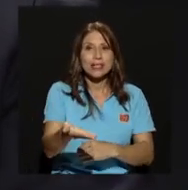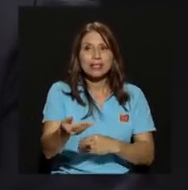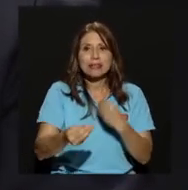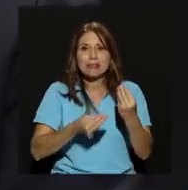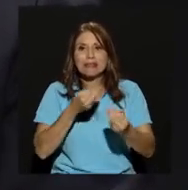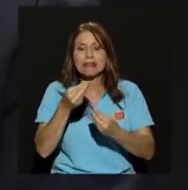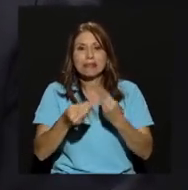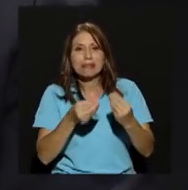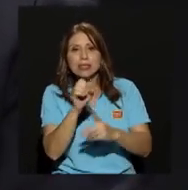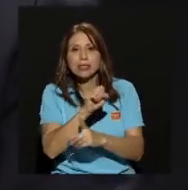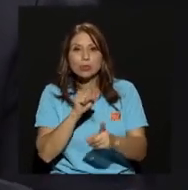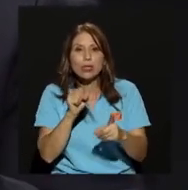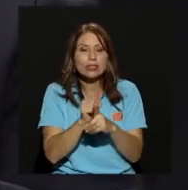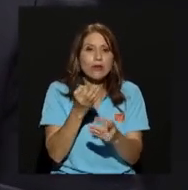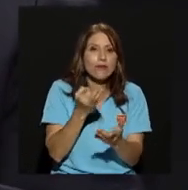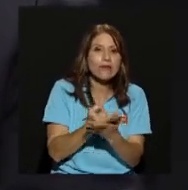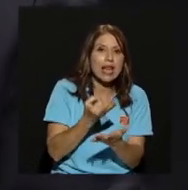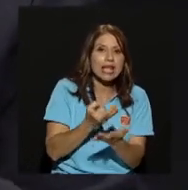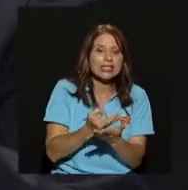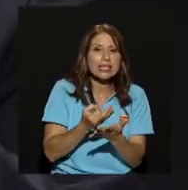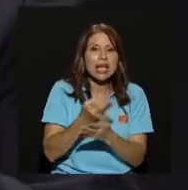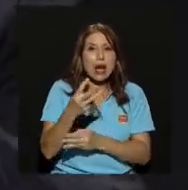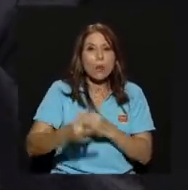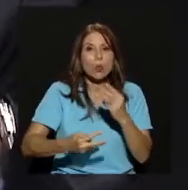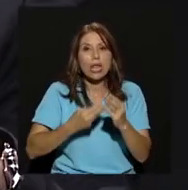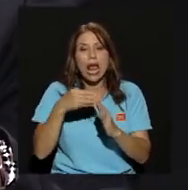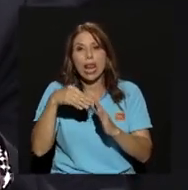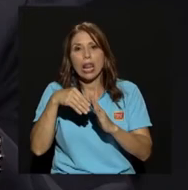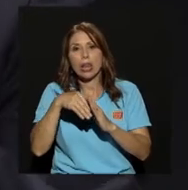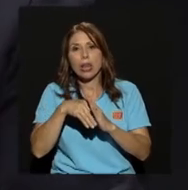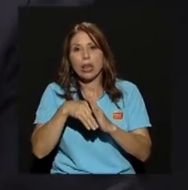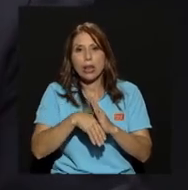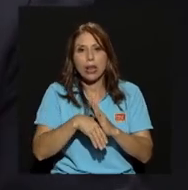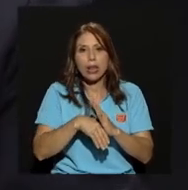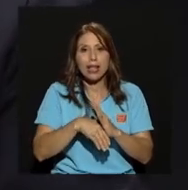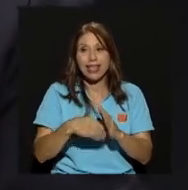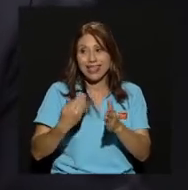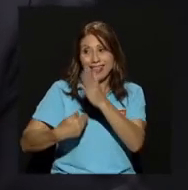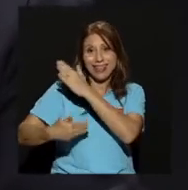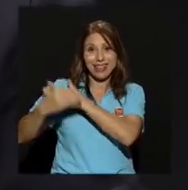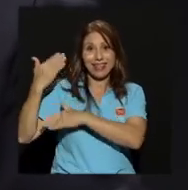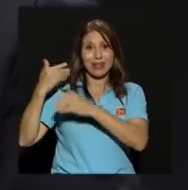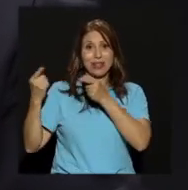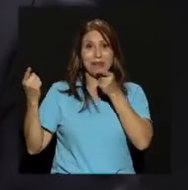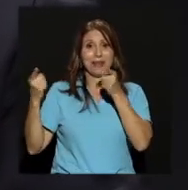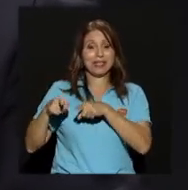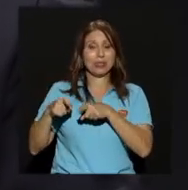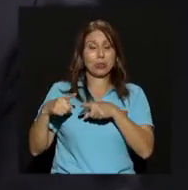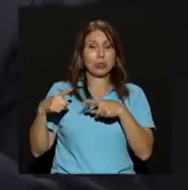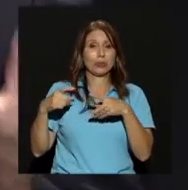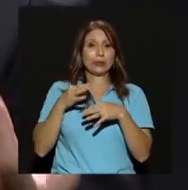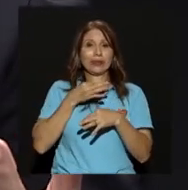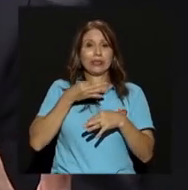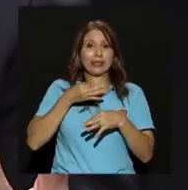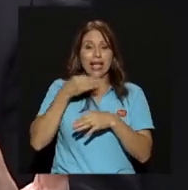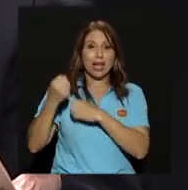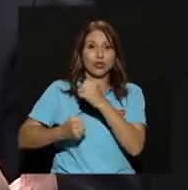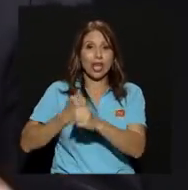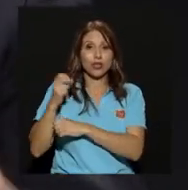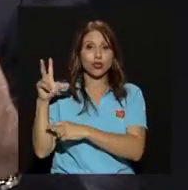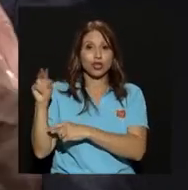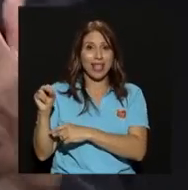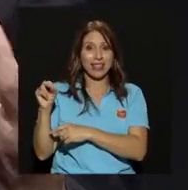financiera mundial la crisis más grande después de la depresión de los años 30 y nosotros sobrevivimos